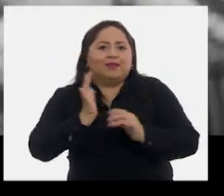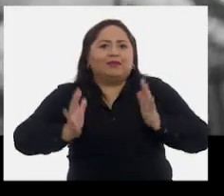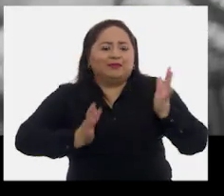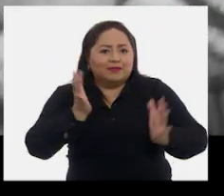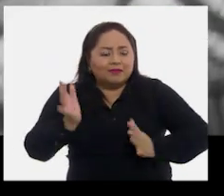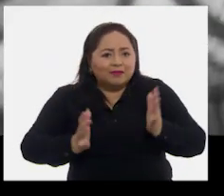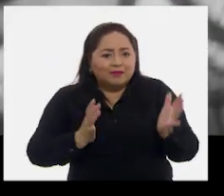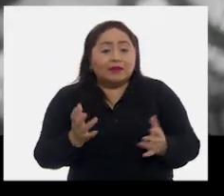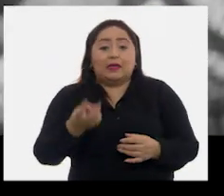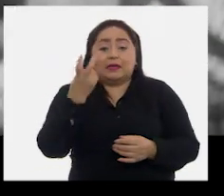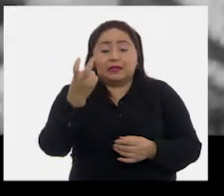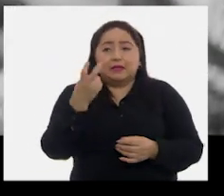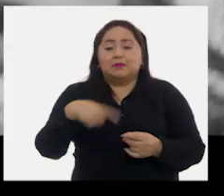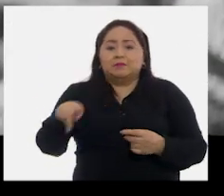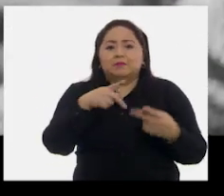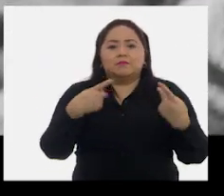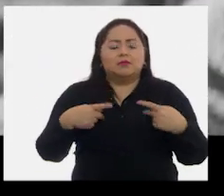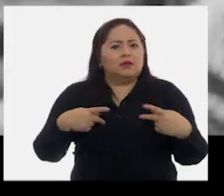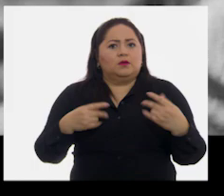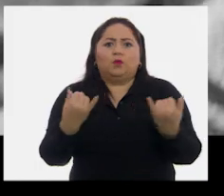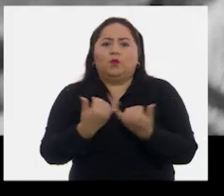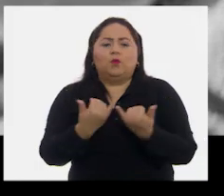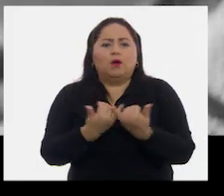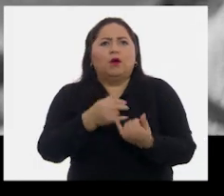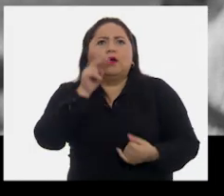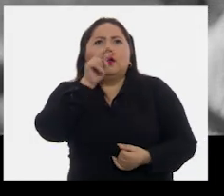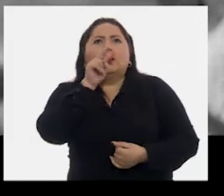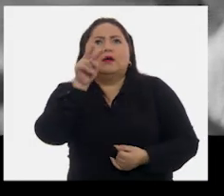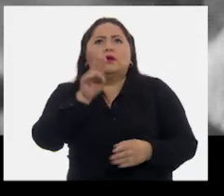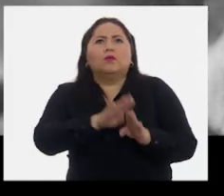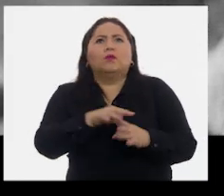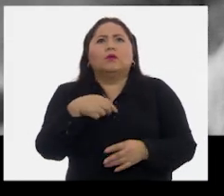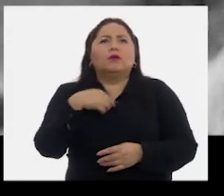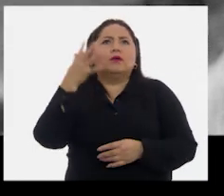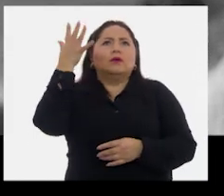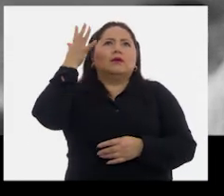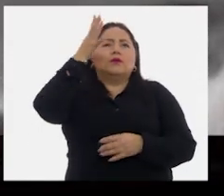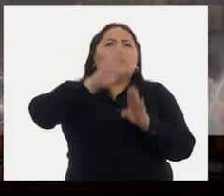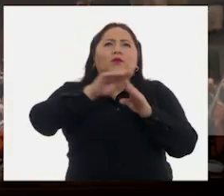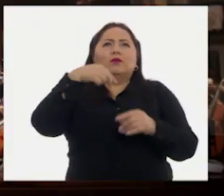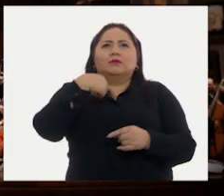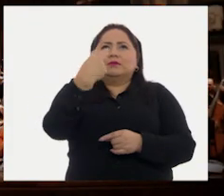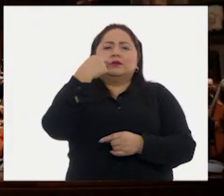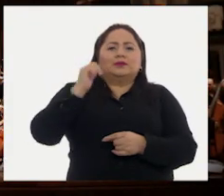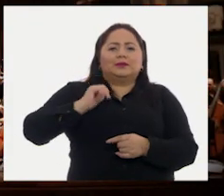ficción, y de esa manera la gente también va viéndose en el cine.